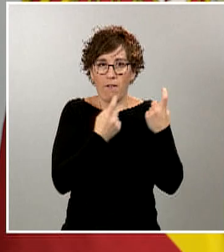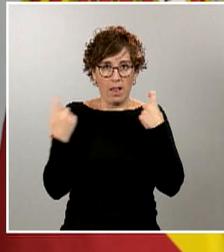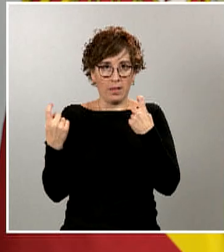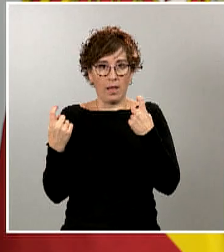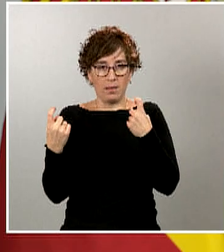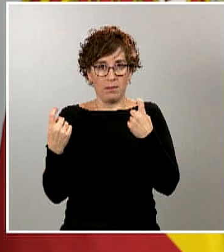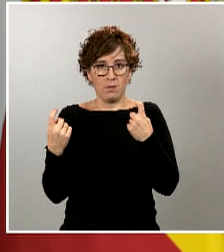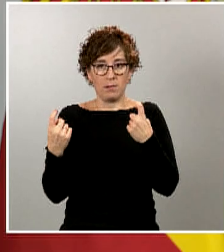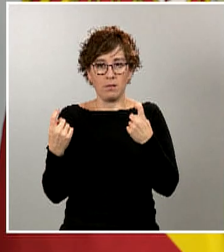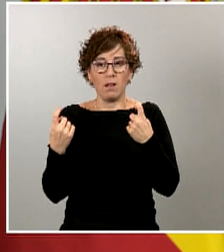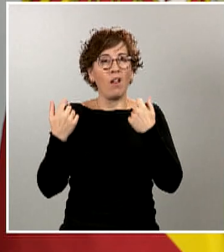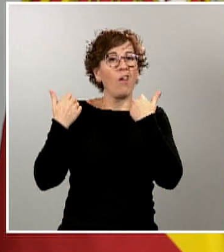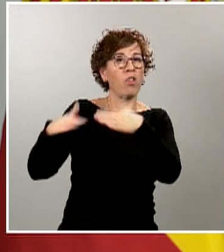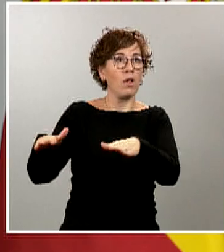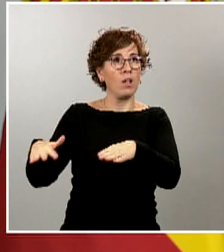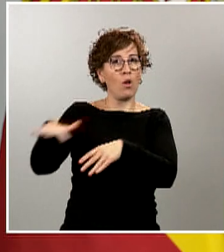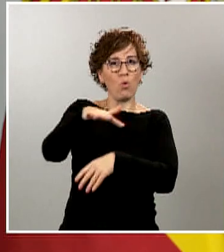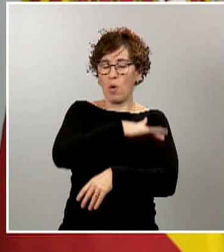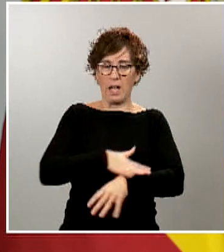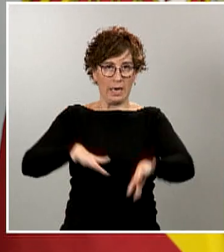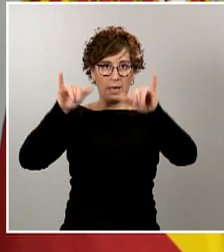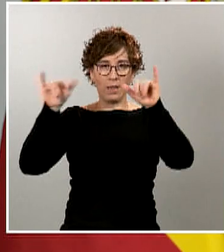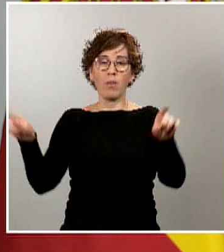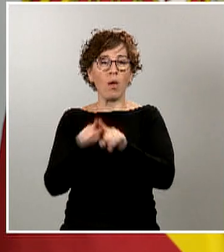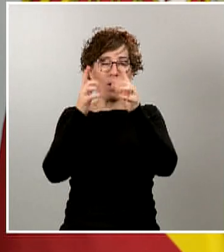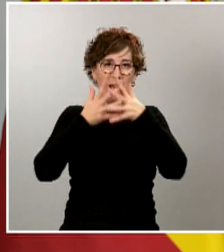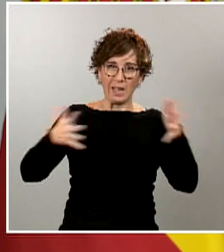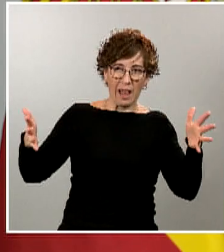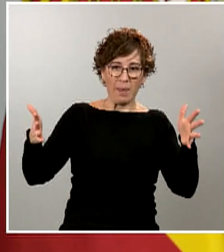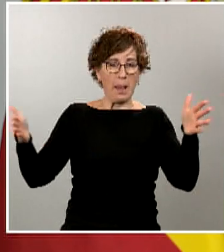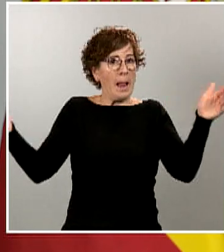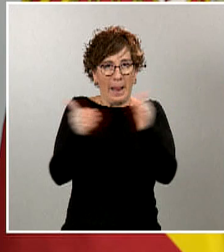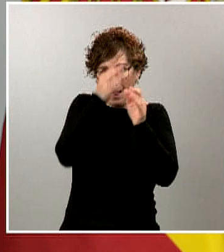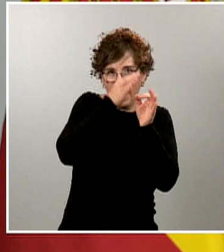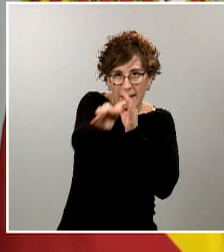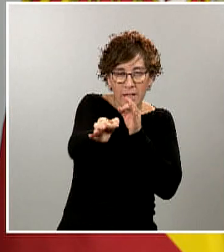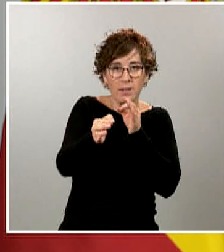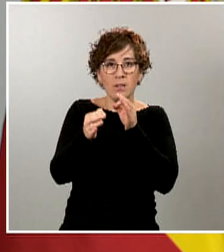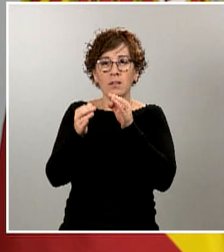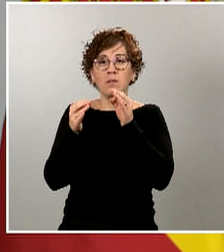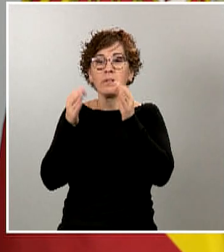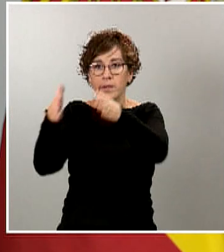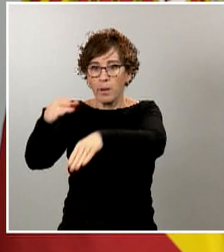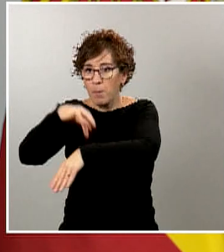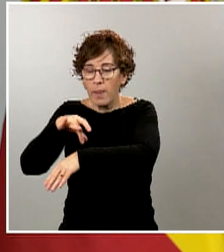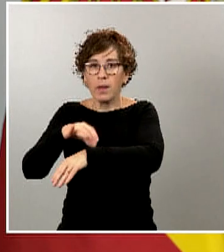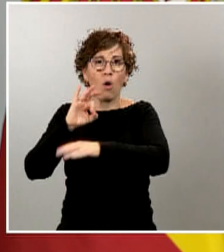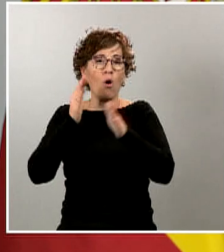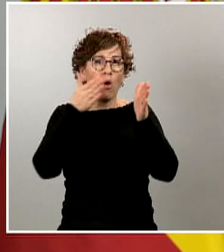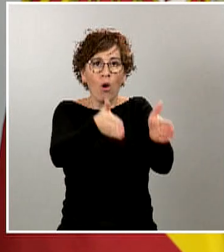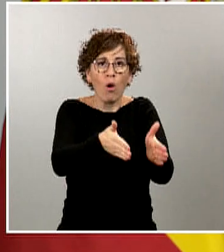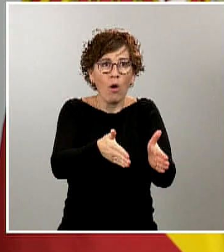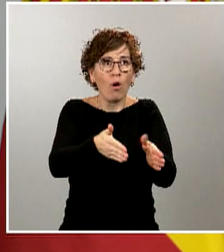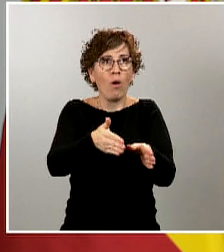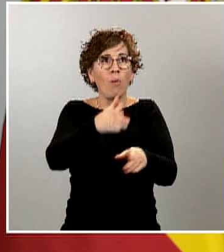lugar, desde los sitios más grandes hasta los sitios más pequeños, desde establecimientos médicos a establecimientos para personas sin hogar